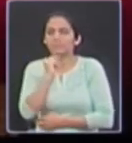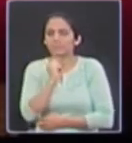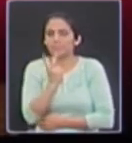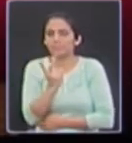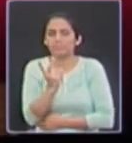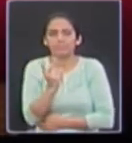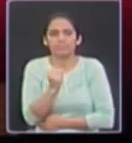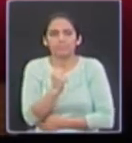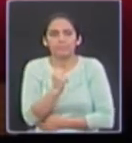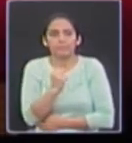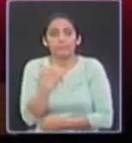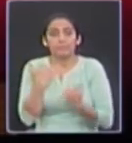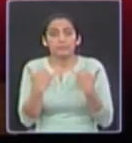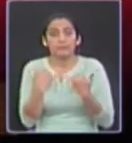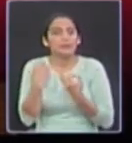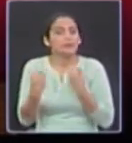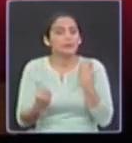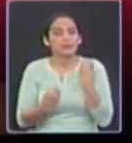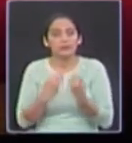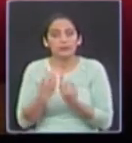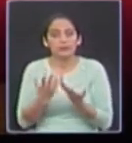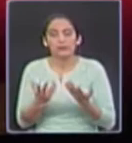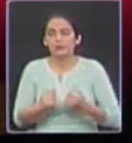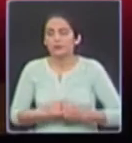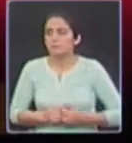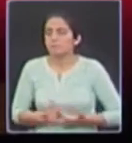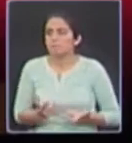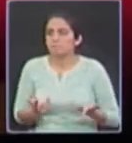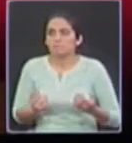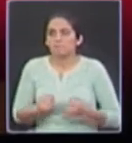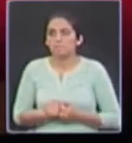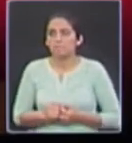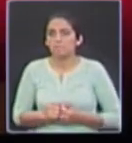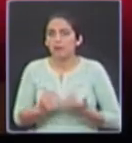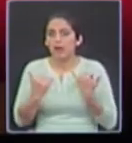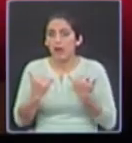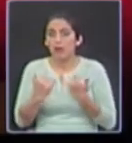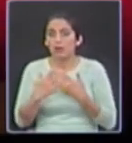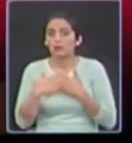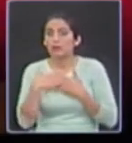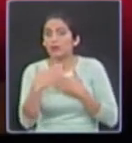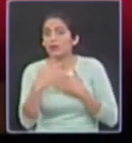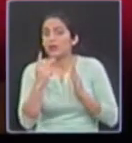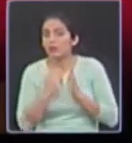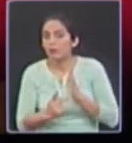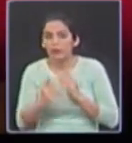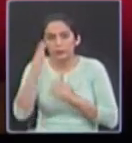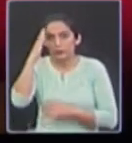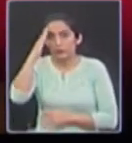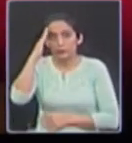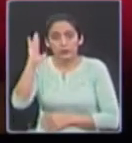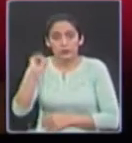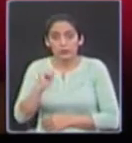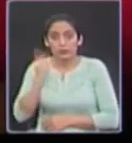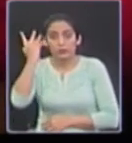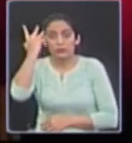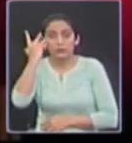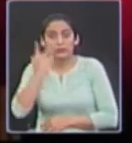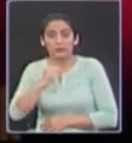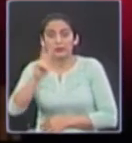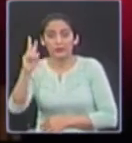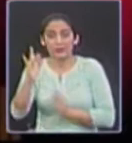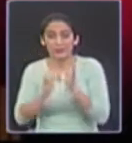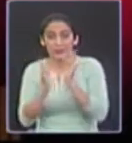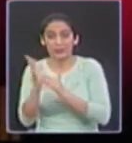más que inseguridad, la falta de certeza de lo que va a suceder en las elecciones del 2 de abril, pero